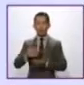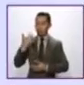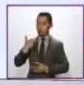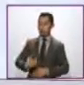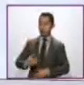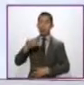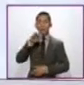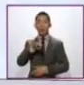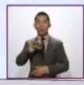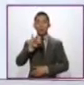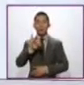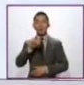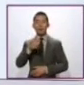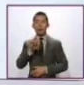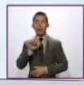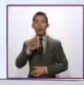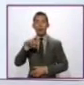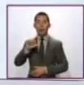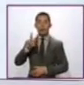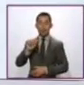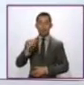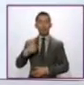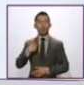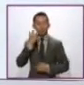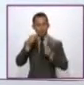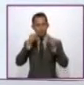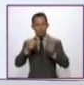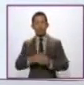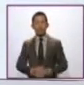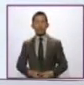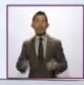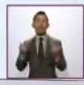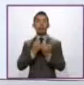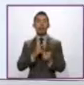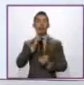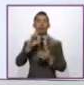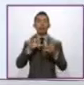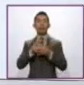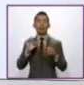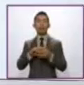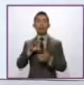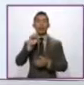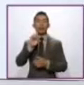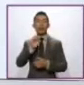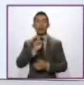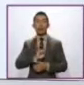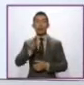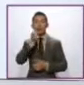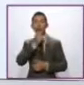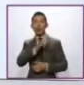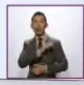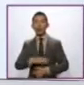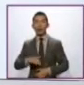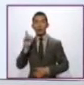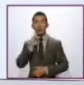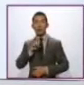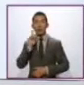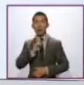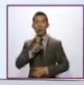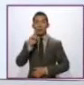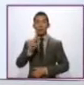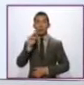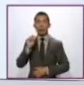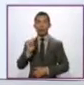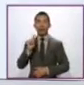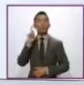servirte. Gracias, candidato. También se sumó a hacer uso de la voz por 60 segundos la candidata del Partido del Trabajo,